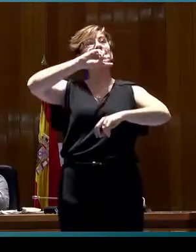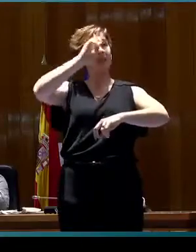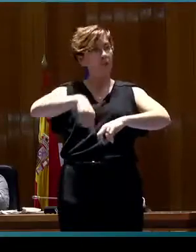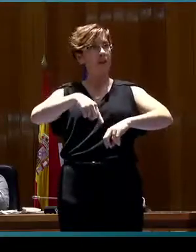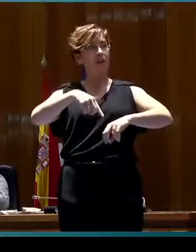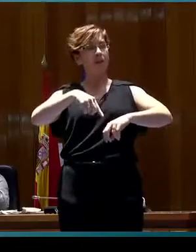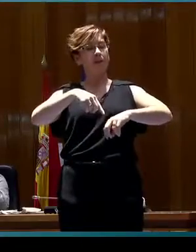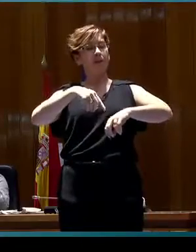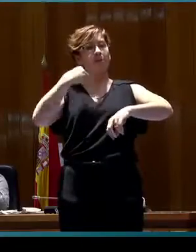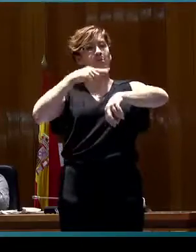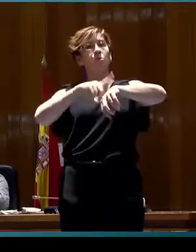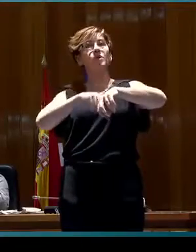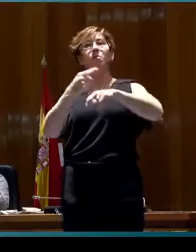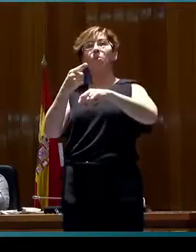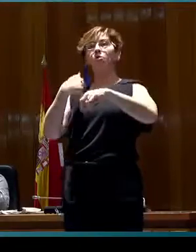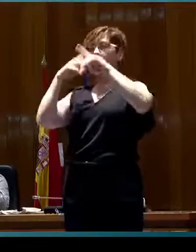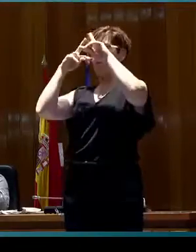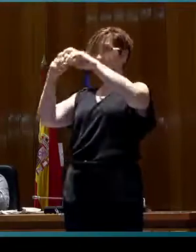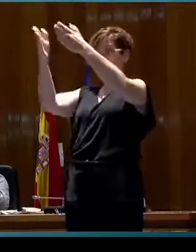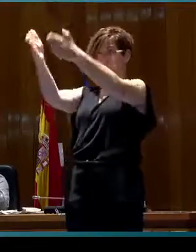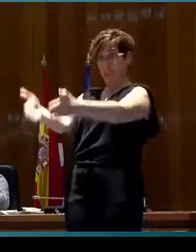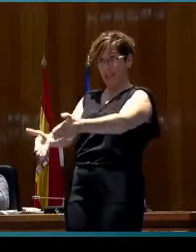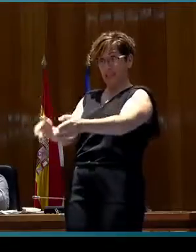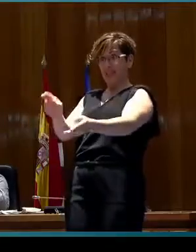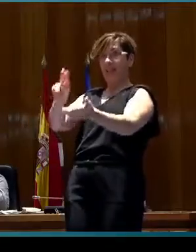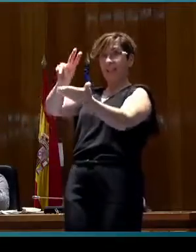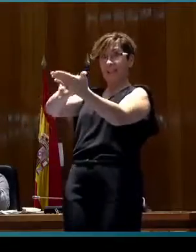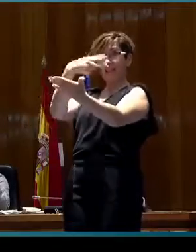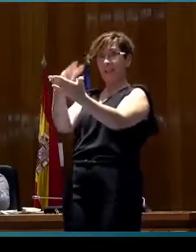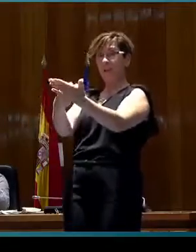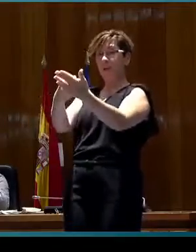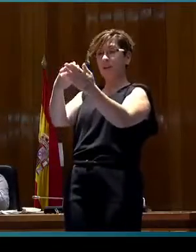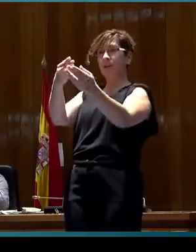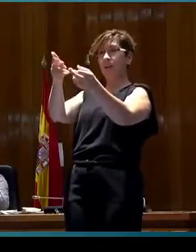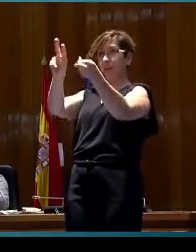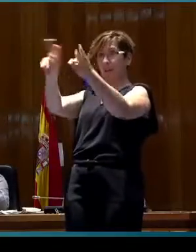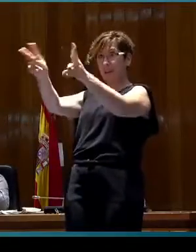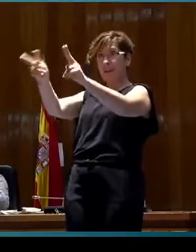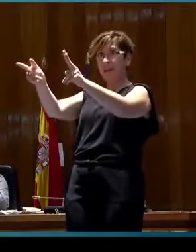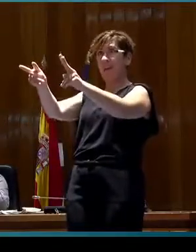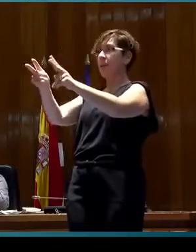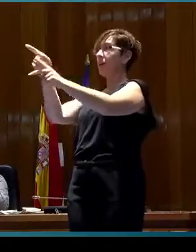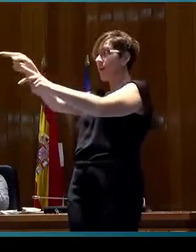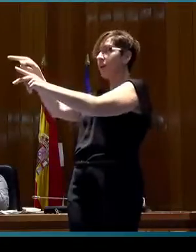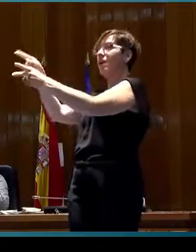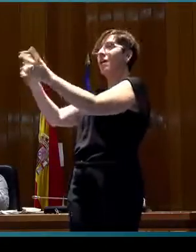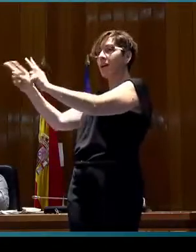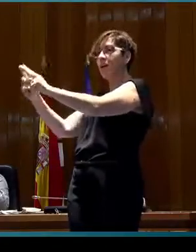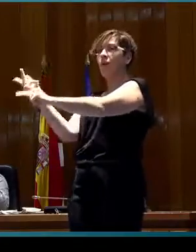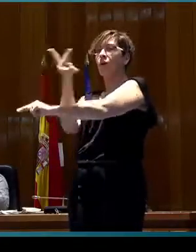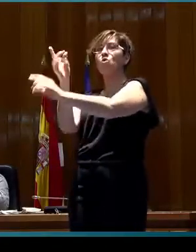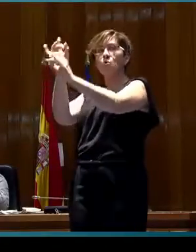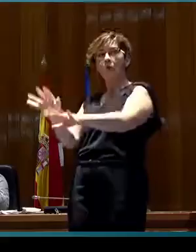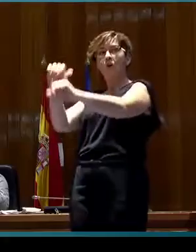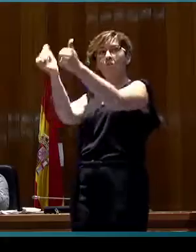intérprete interpreta si hay similitud o bien hay diferencia. En un principio se consideró o